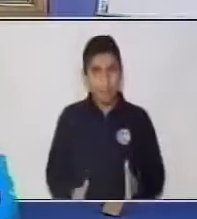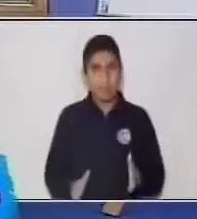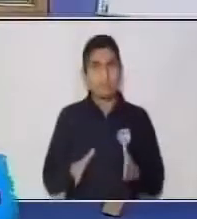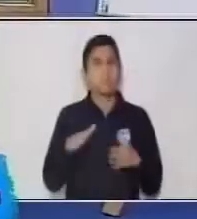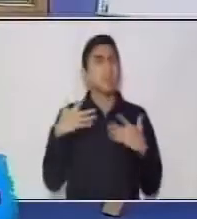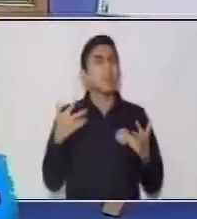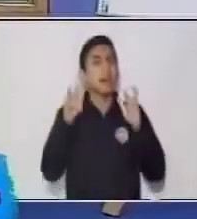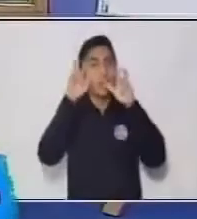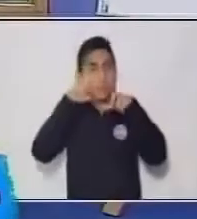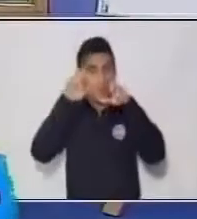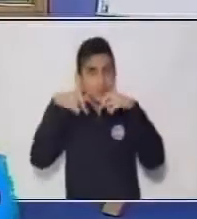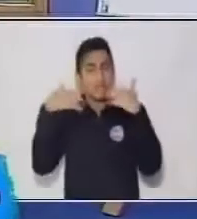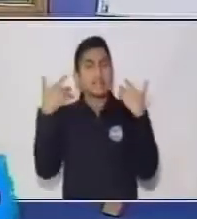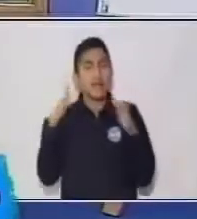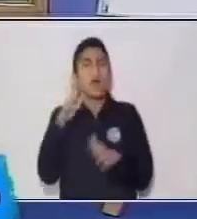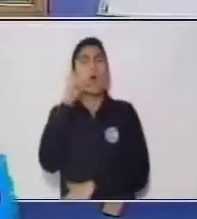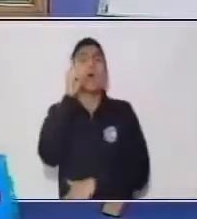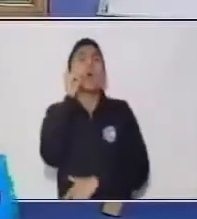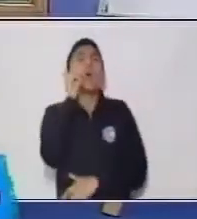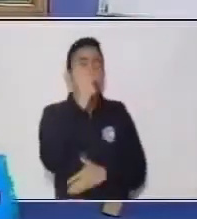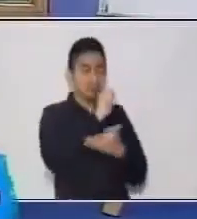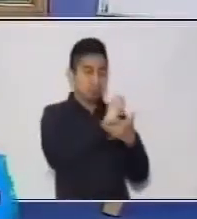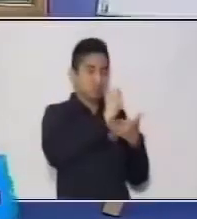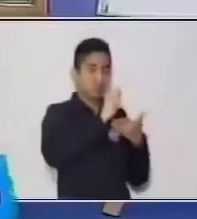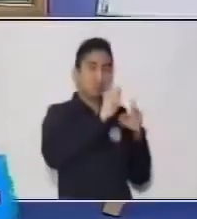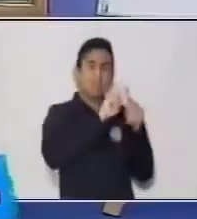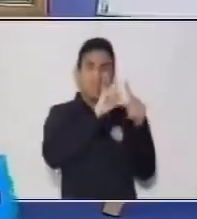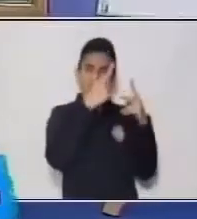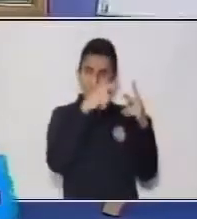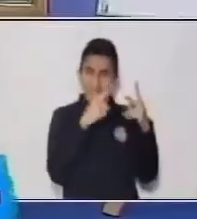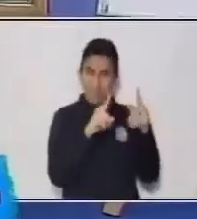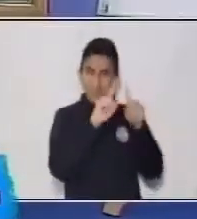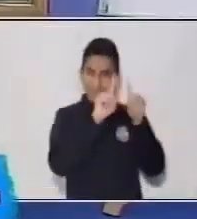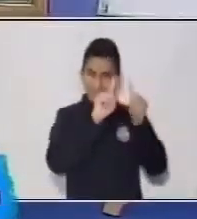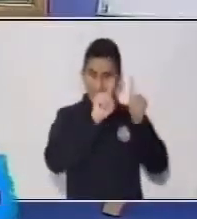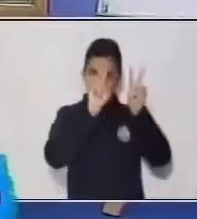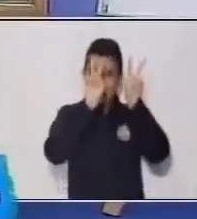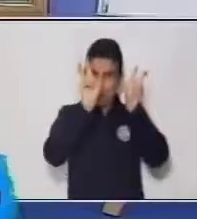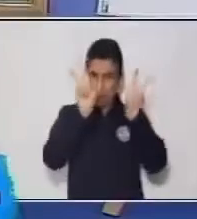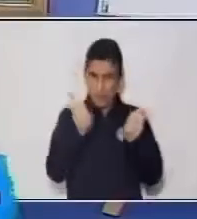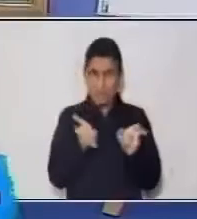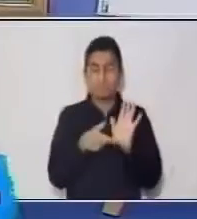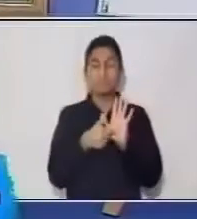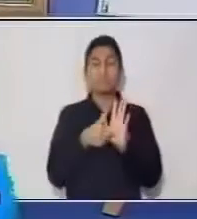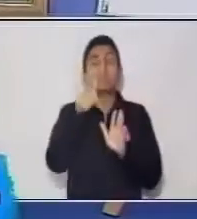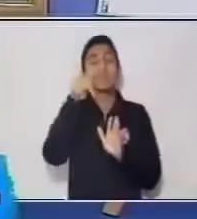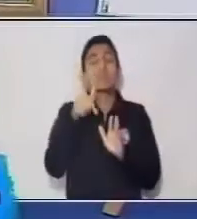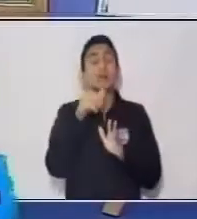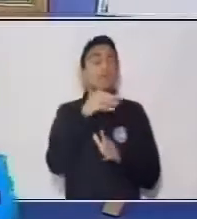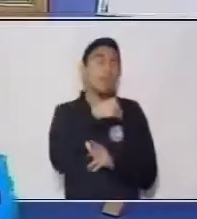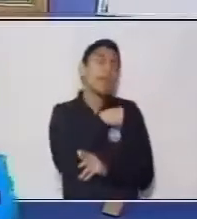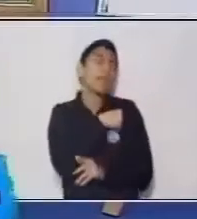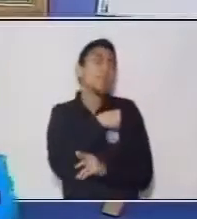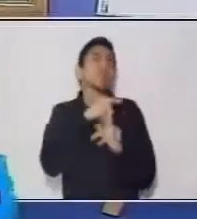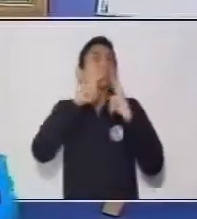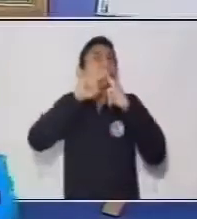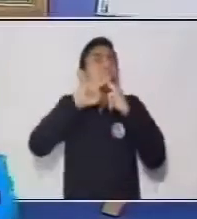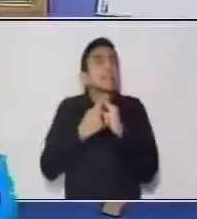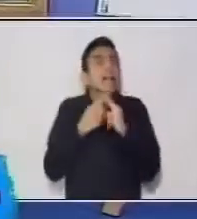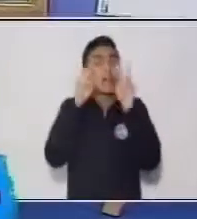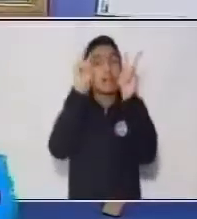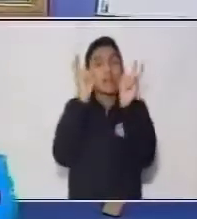autores guatemaltecos han escrito de diversos temas. Y vamos a empezar con uno muy importante que